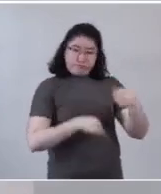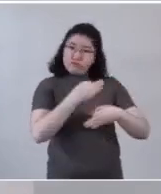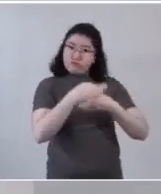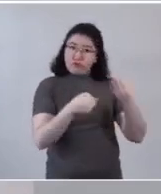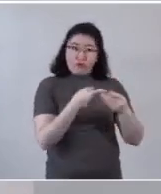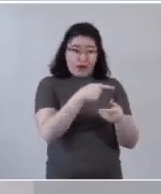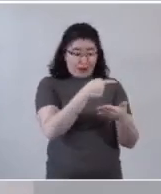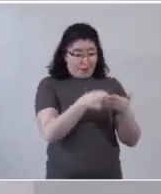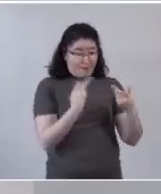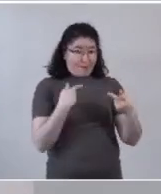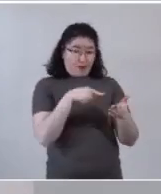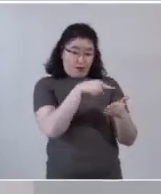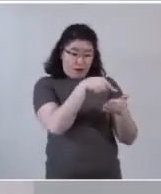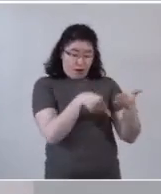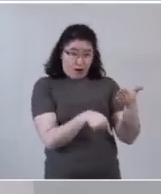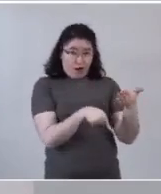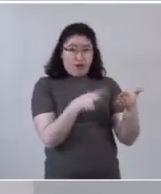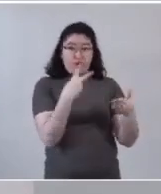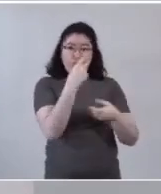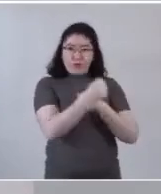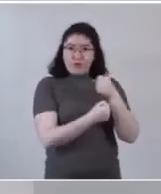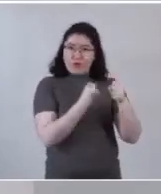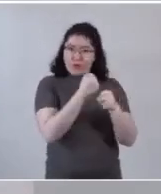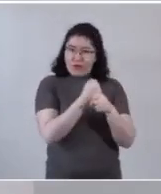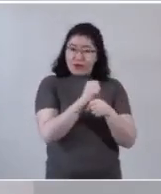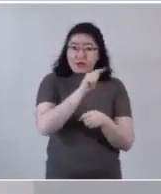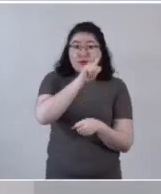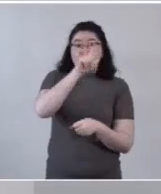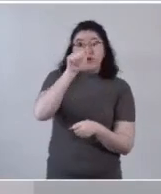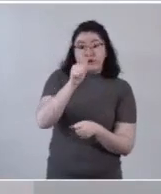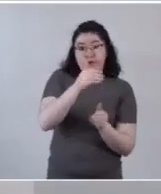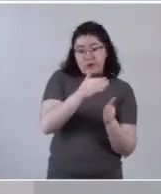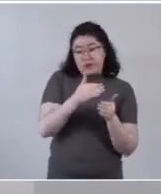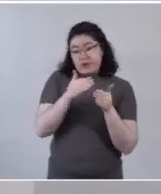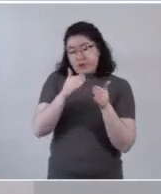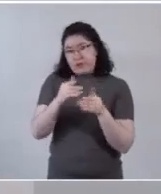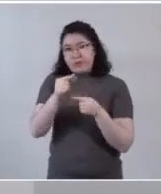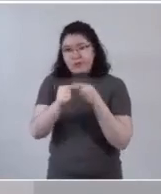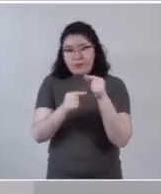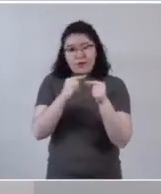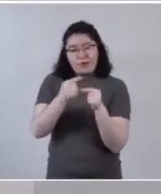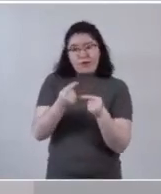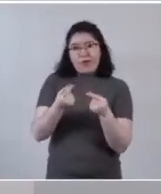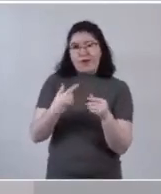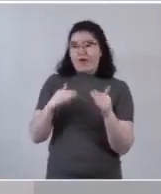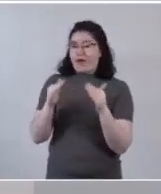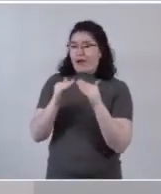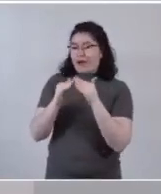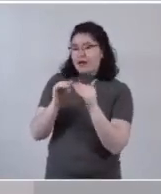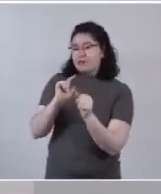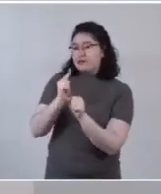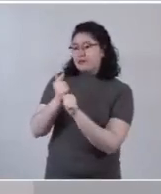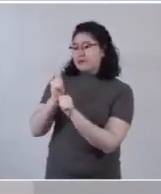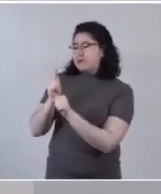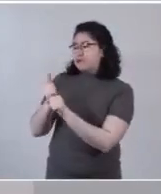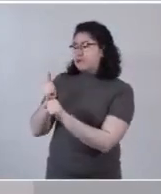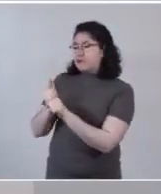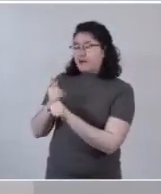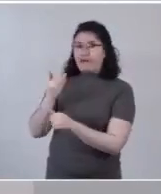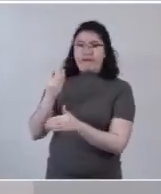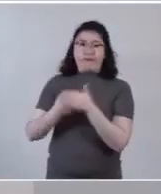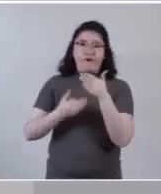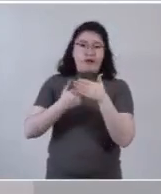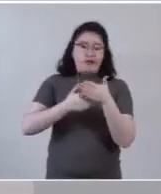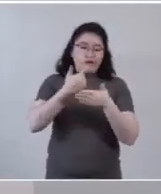toda la reconstrucción en 2 años. Y después en el proceso han ido saliendo otras viviendas que no se inscribieron en el